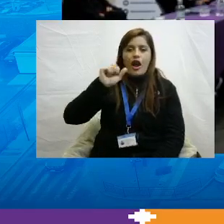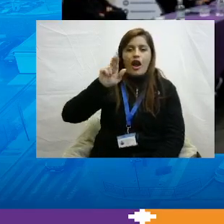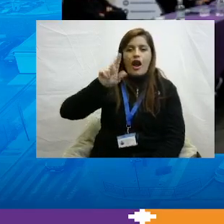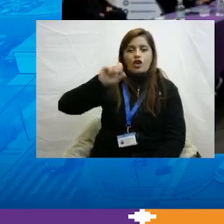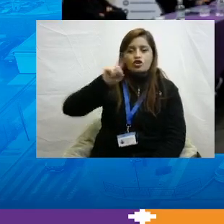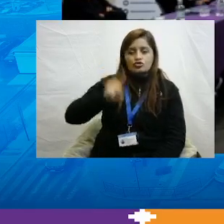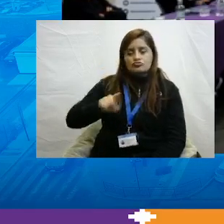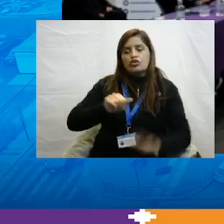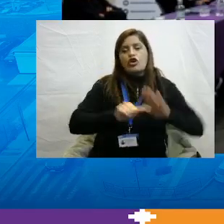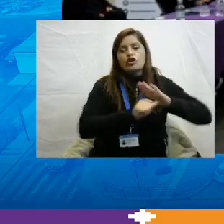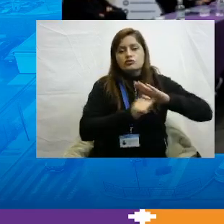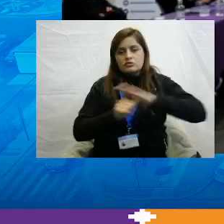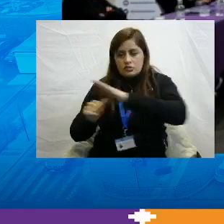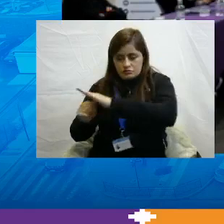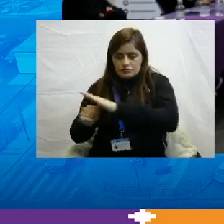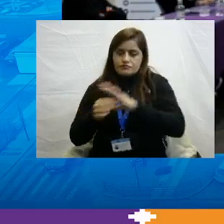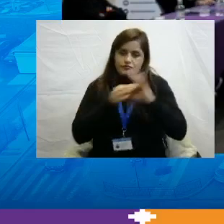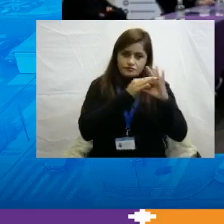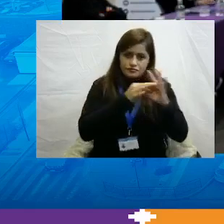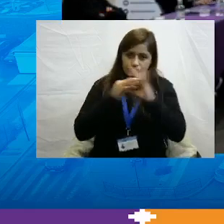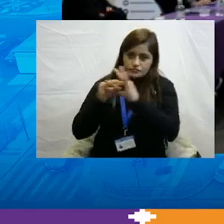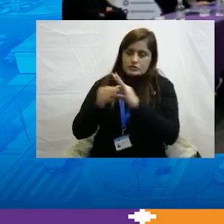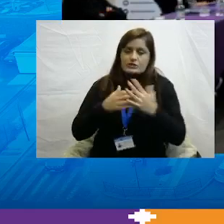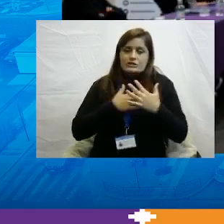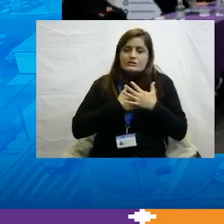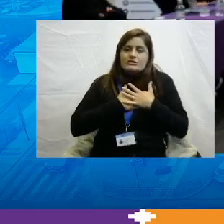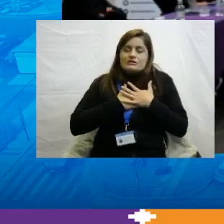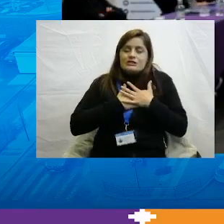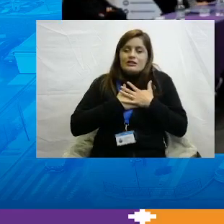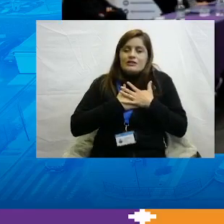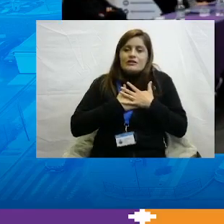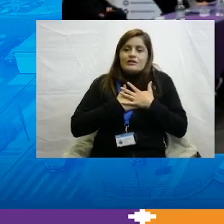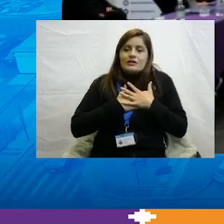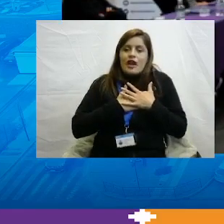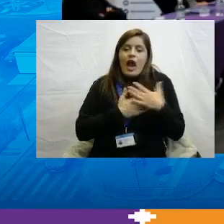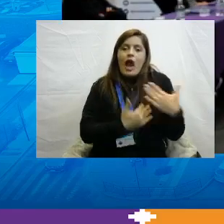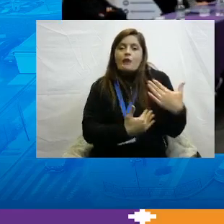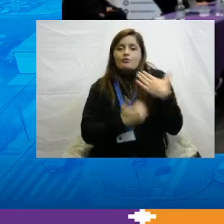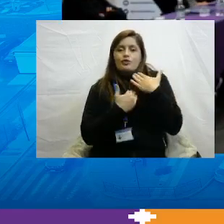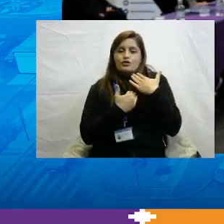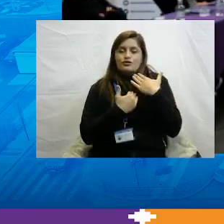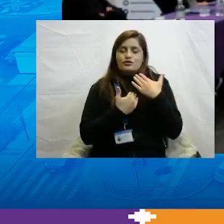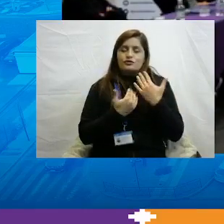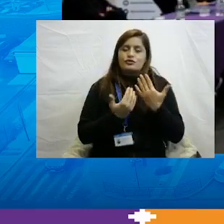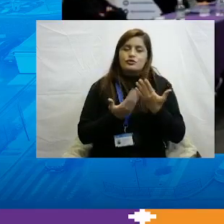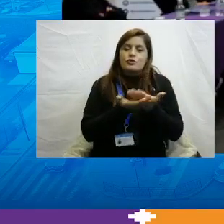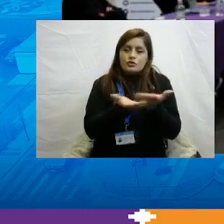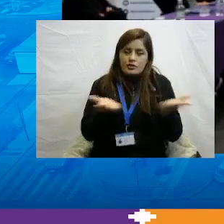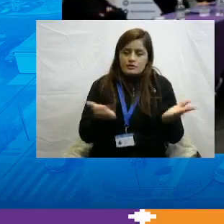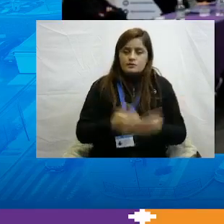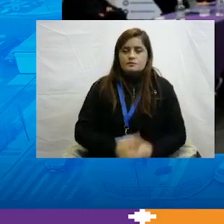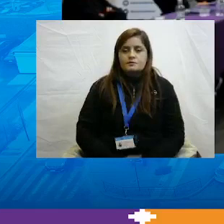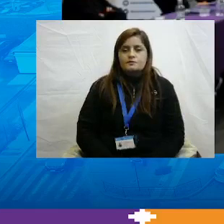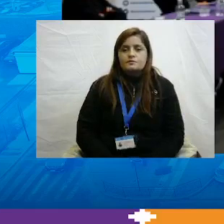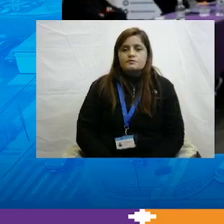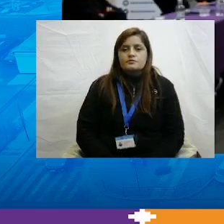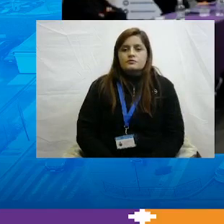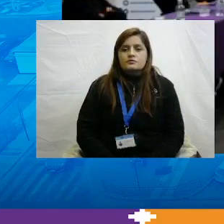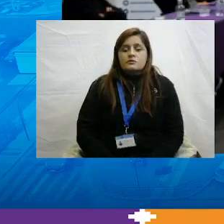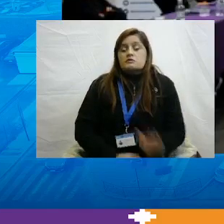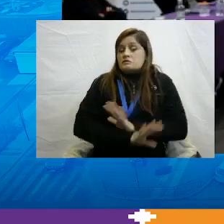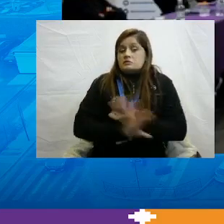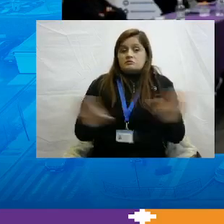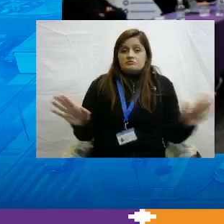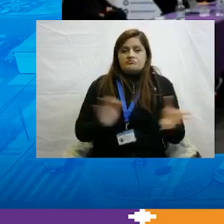concejales, porque la verdad que nos sentimos respaldados por el municipio. Así que